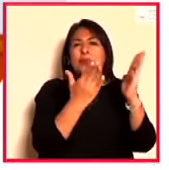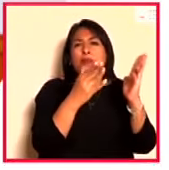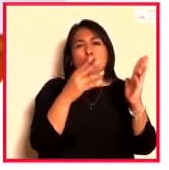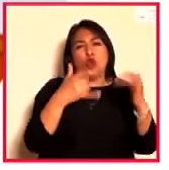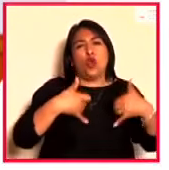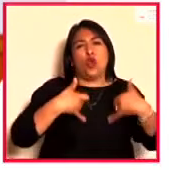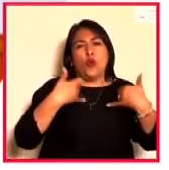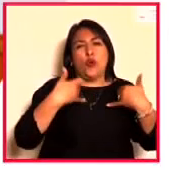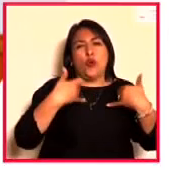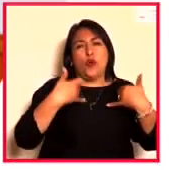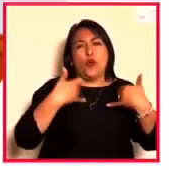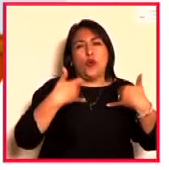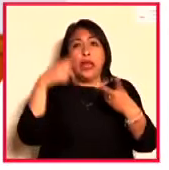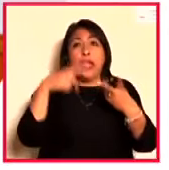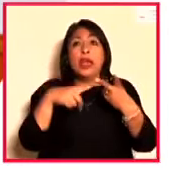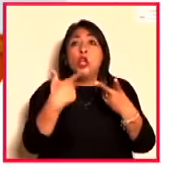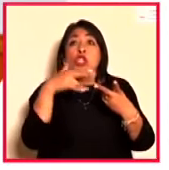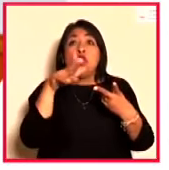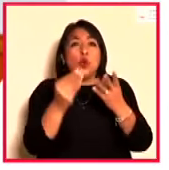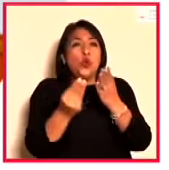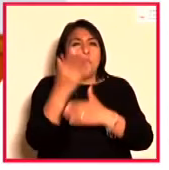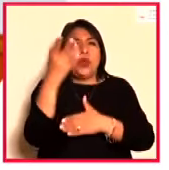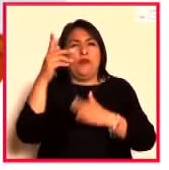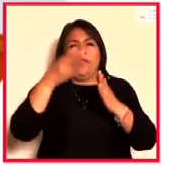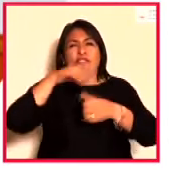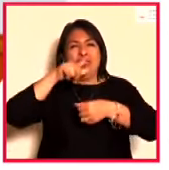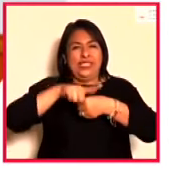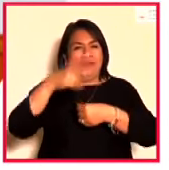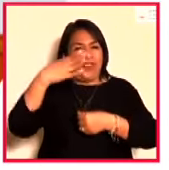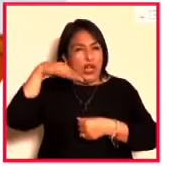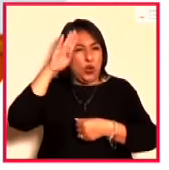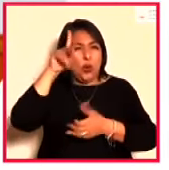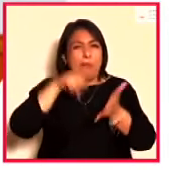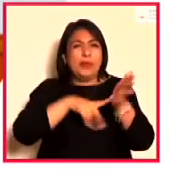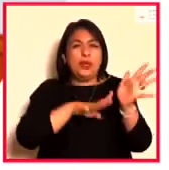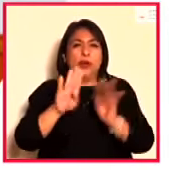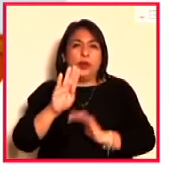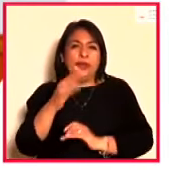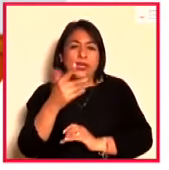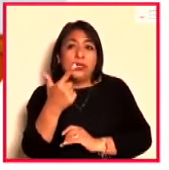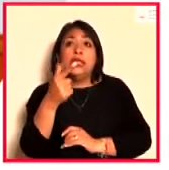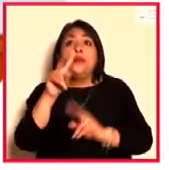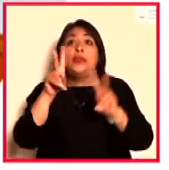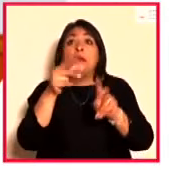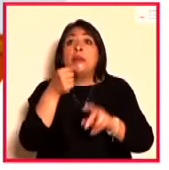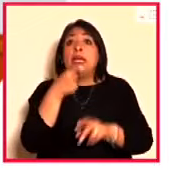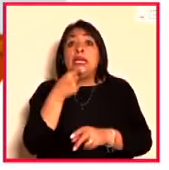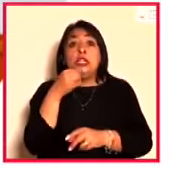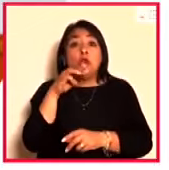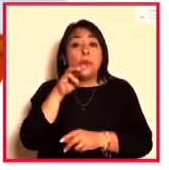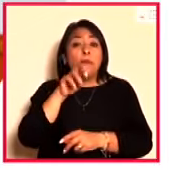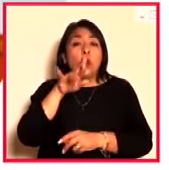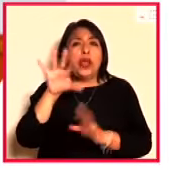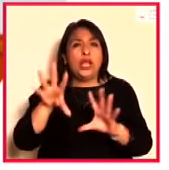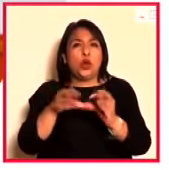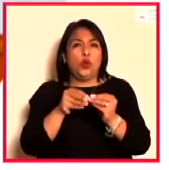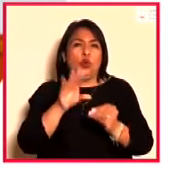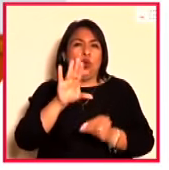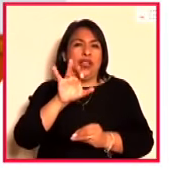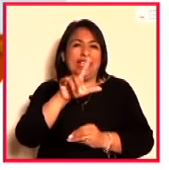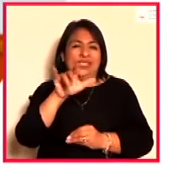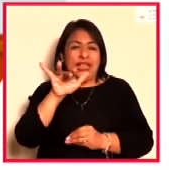de Guión Inédito en el Festival Cinematográfico de La Habana 1997 por Los Niños de Morelia en colaboración con Felipe Casals, Premio